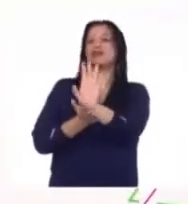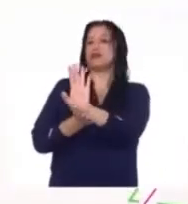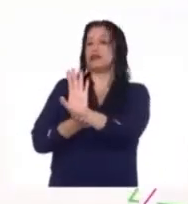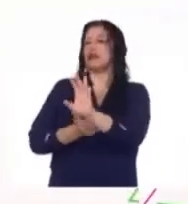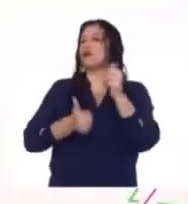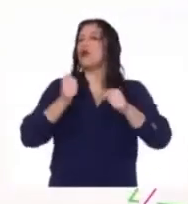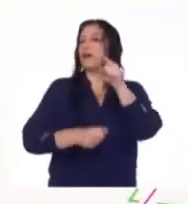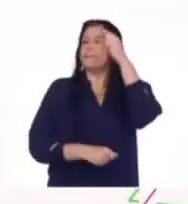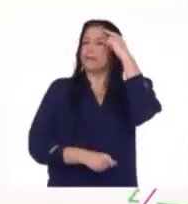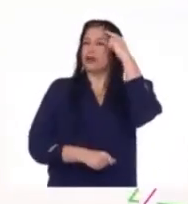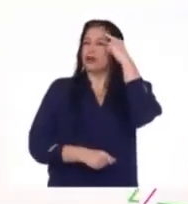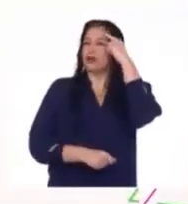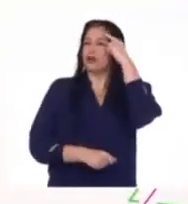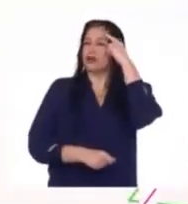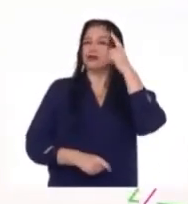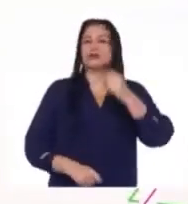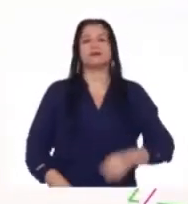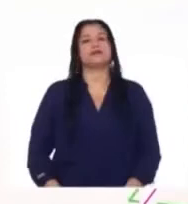Reflexiona.